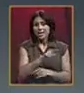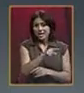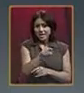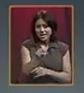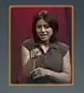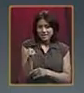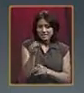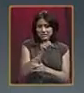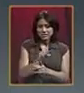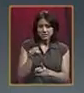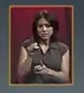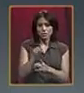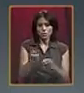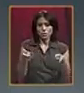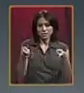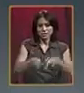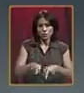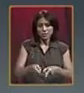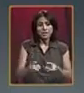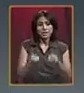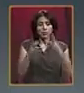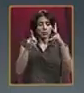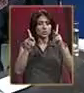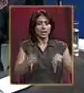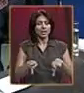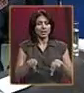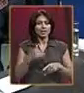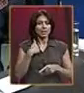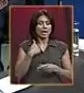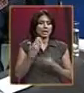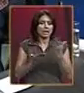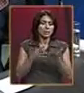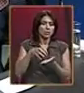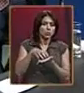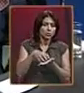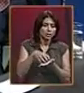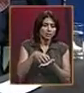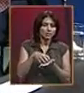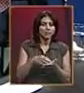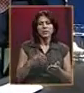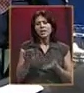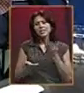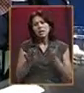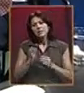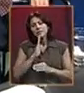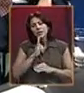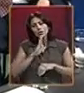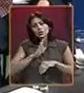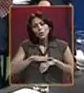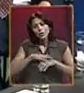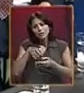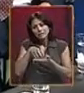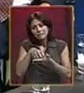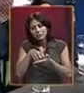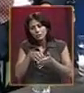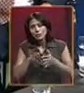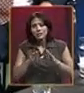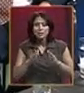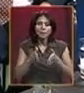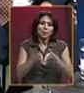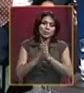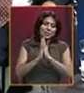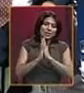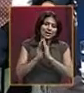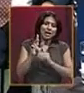que mucha gente de la población tiene... Tal vez, don Eduardo, con un poco alrededor de esos grises, vamos a pedirle un gris